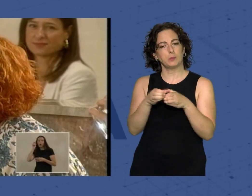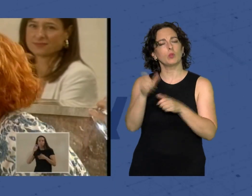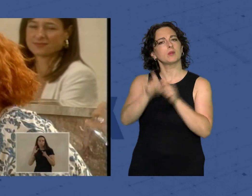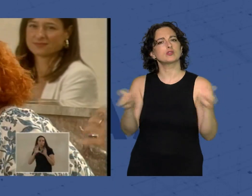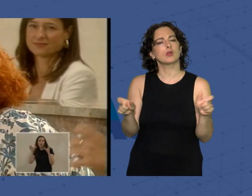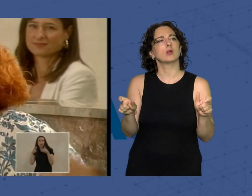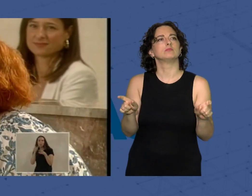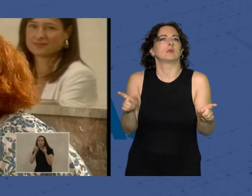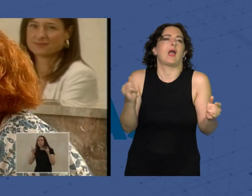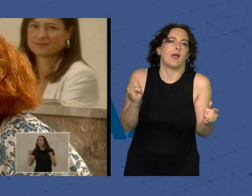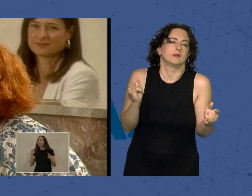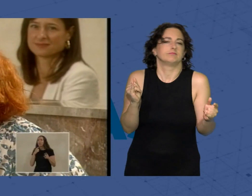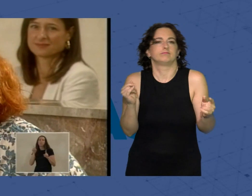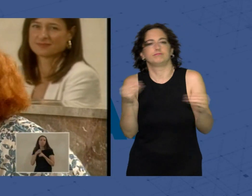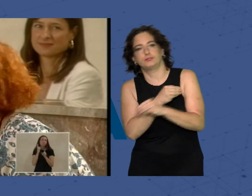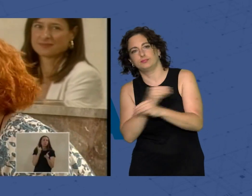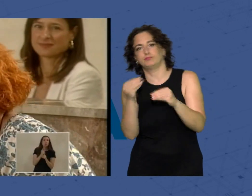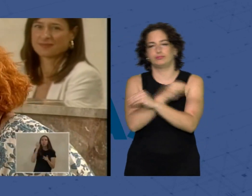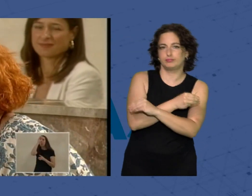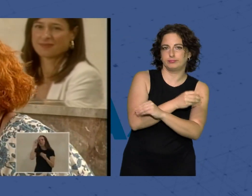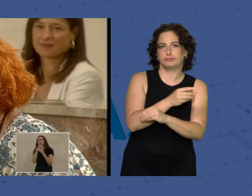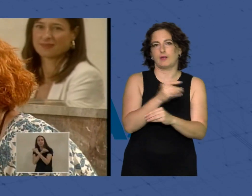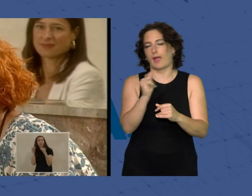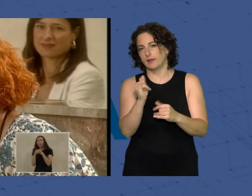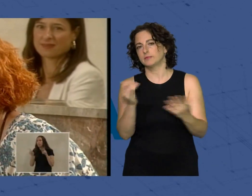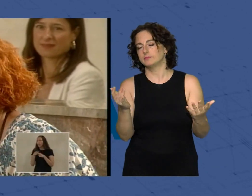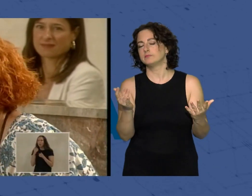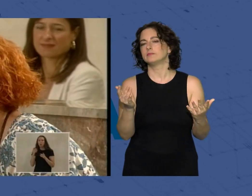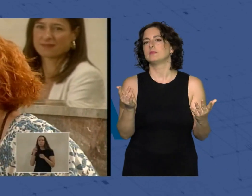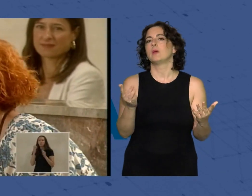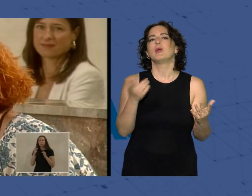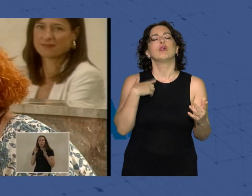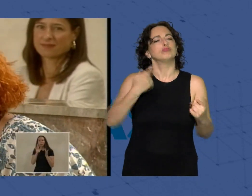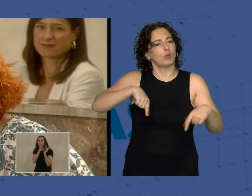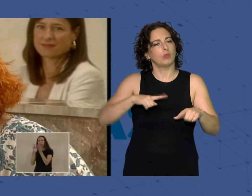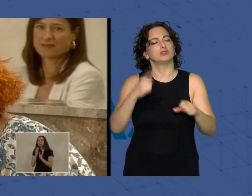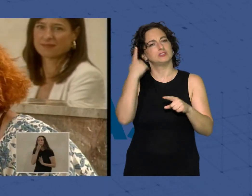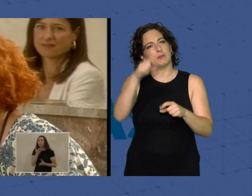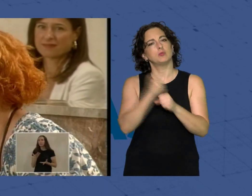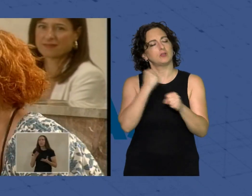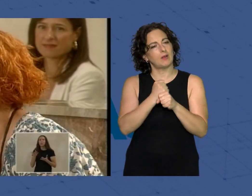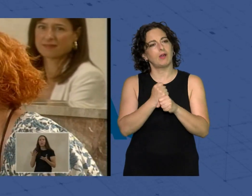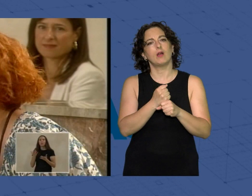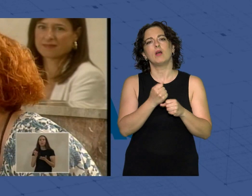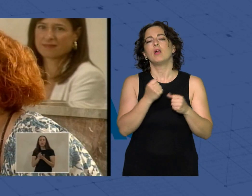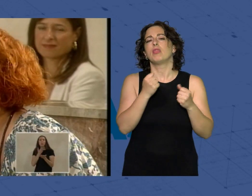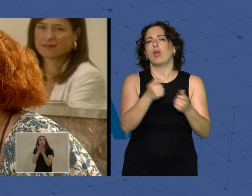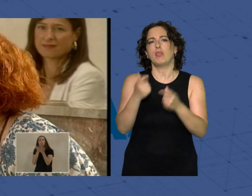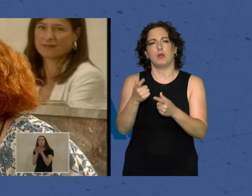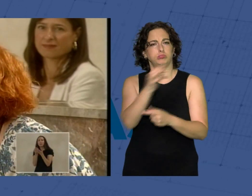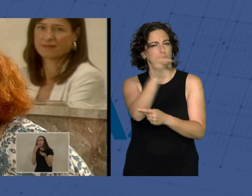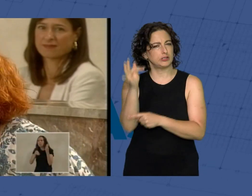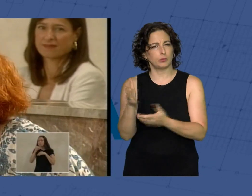tengamos nuestros más y nuestros menos, hemos sabido trabajar, hemos enriquecido todas las propuestas,